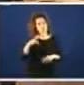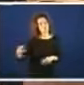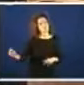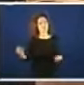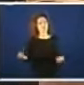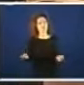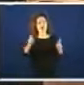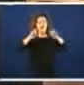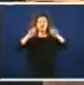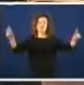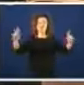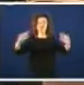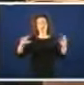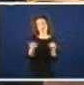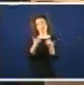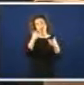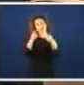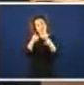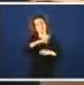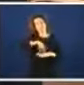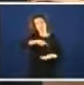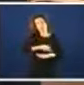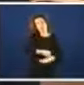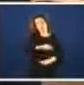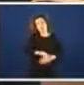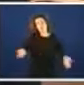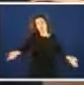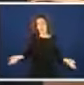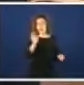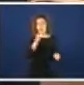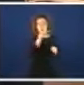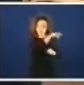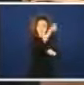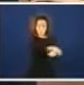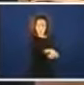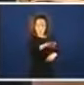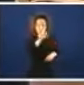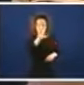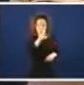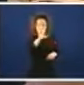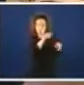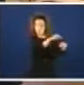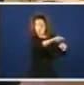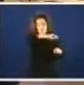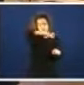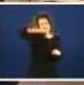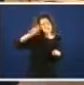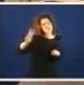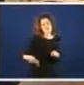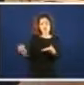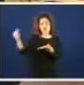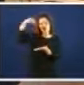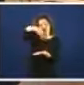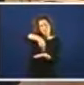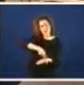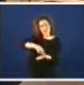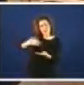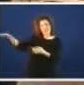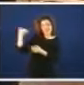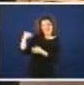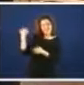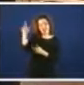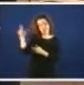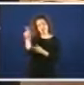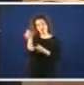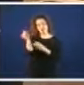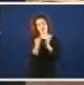lóxicamente, as sesións obligatorias Porque vostede, señor Fijo, non comparece Nada máis e nada menos que desde xullo